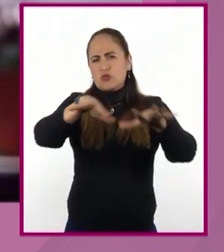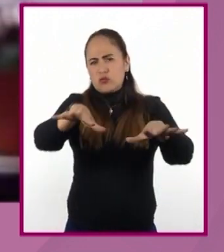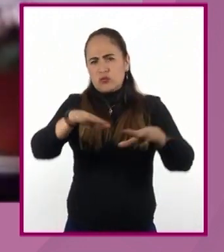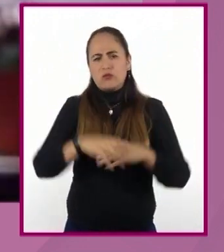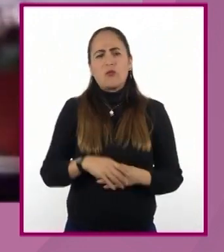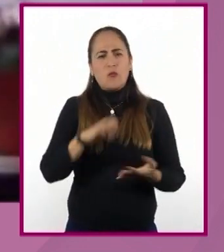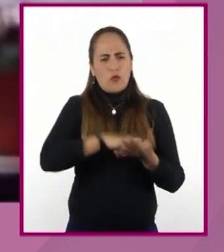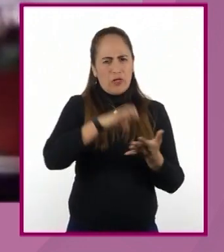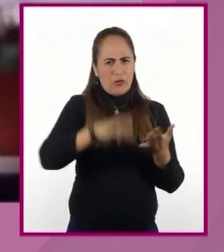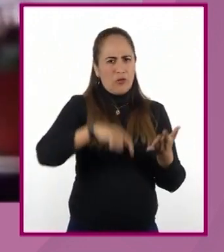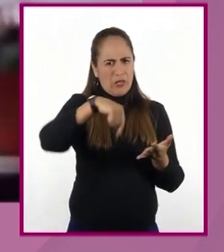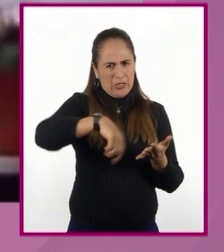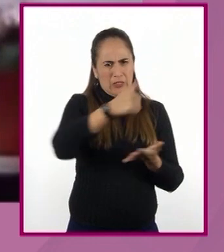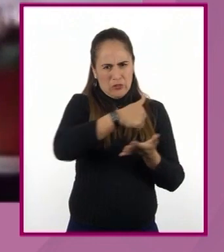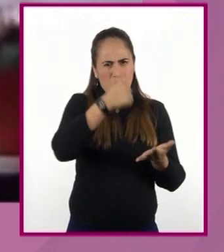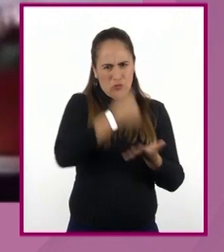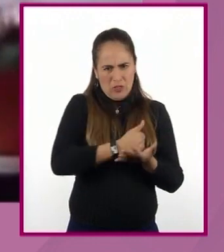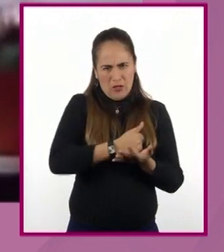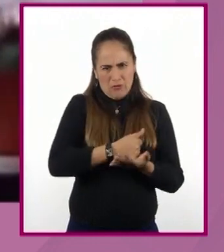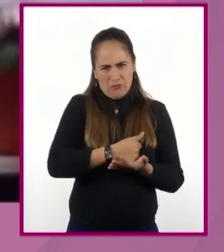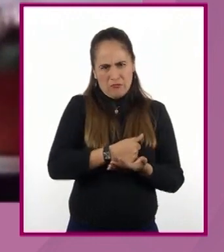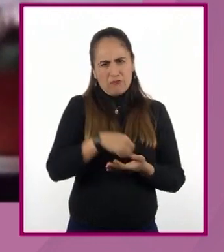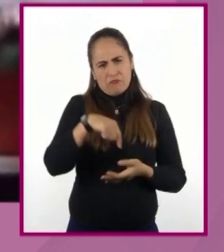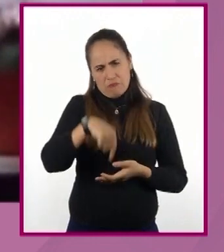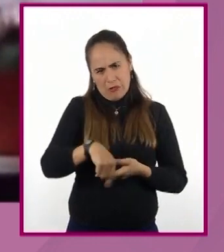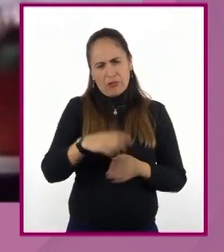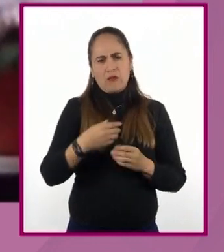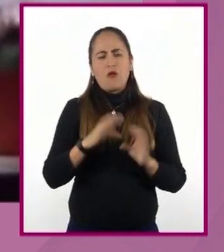publicidad aquí en la ciudad a